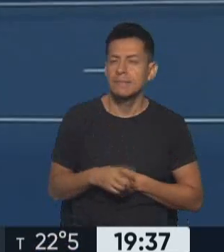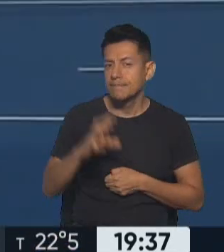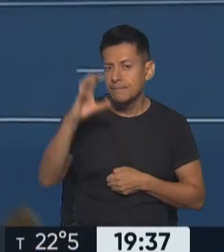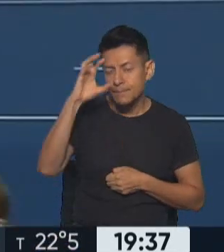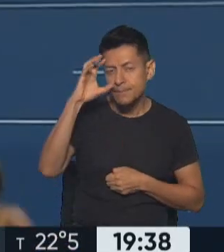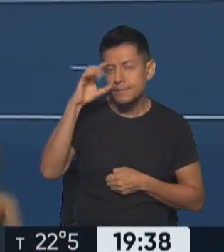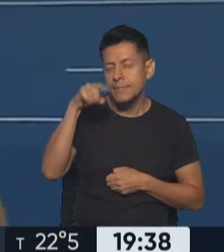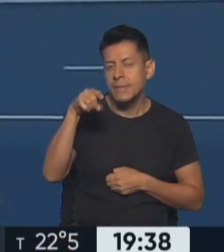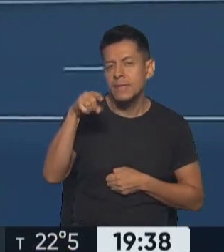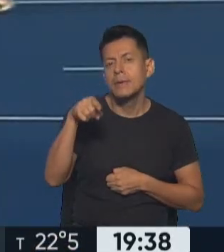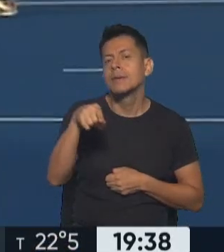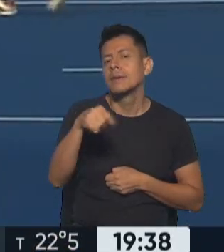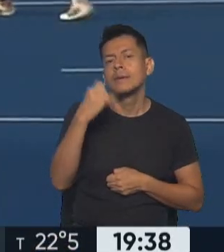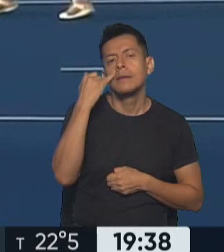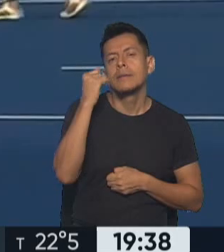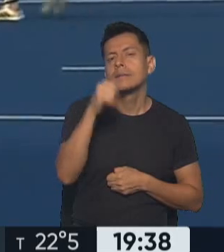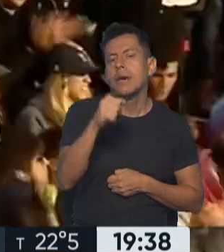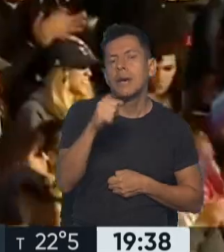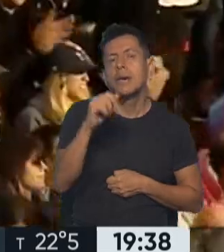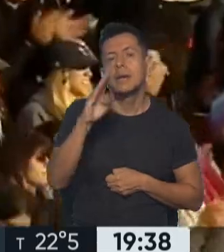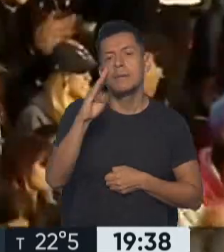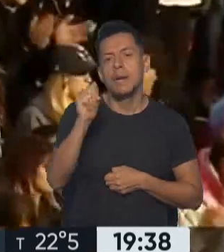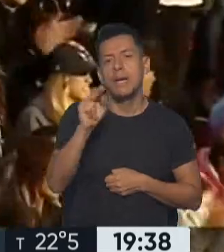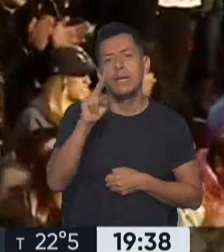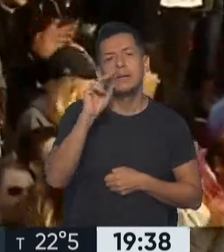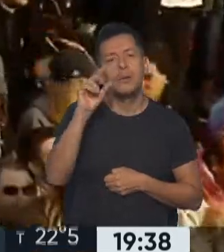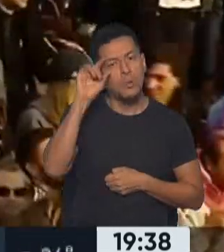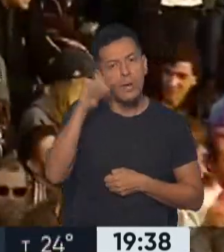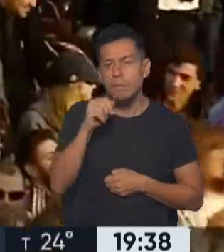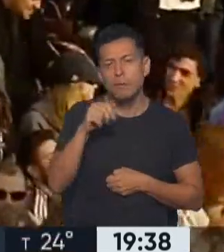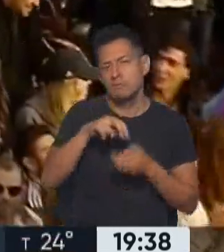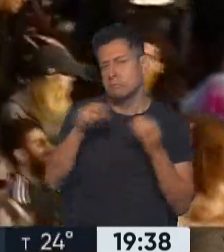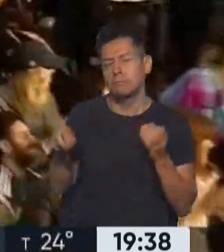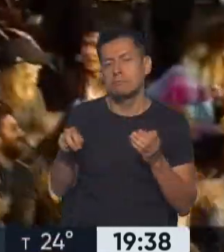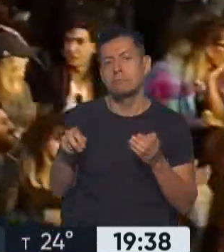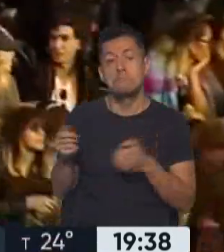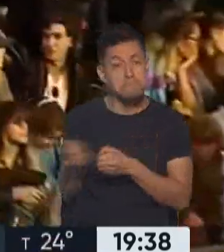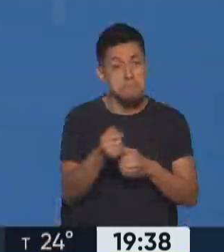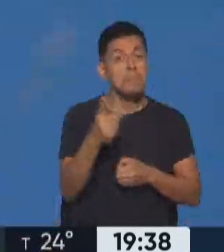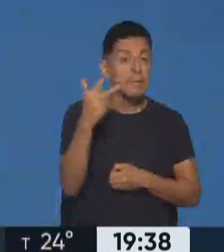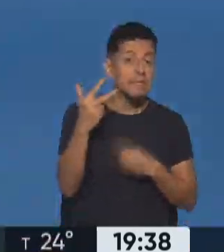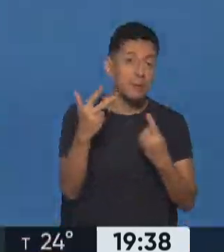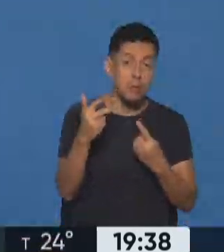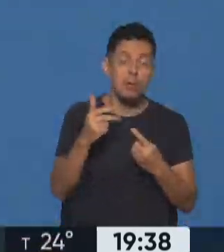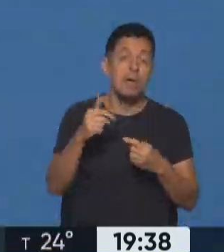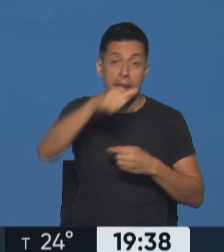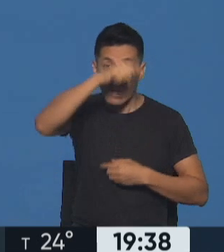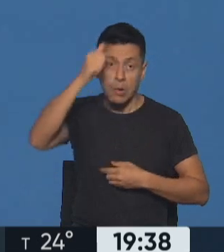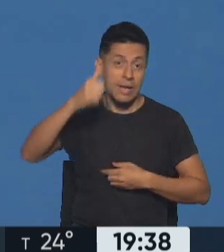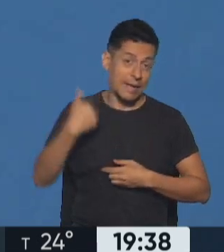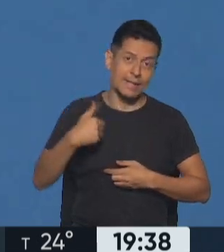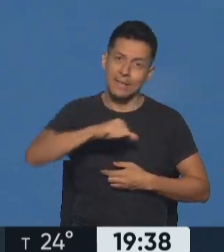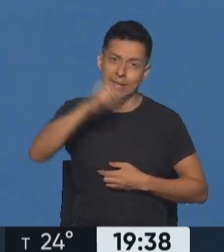ya retirada, no del Barrio Nuevo. Mirá cómo le da. 3-1 ganaron las Leonas con un